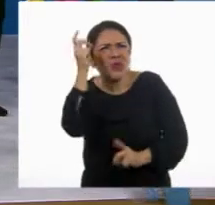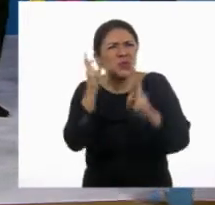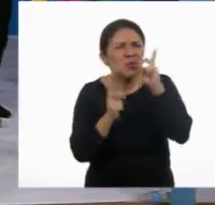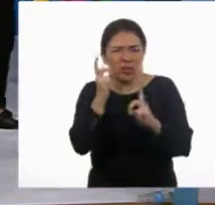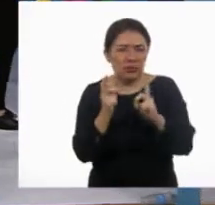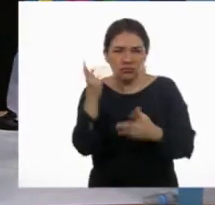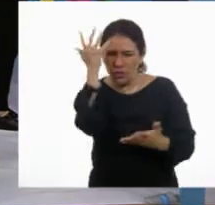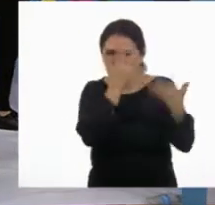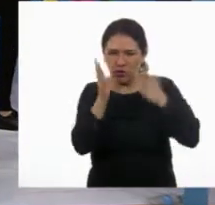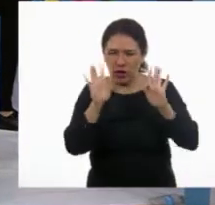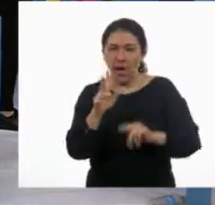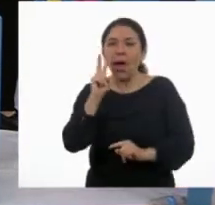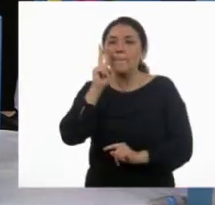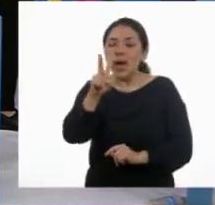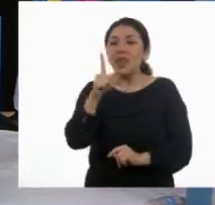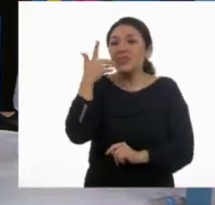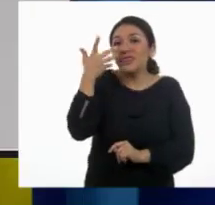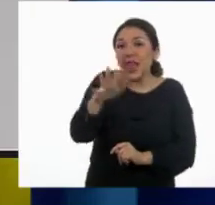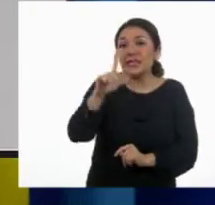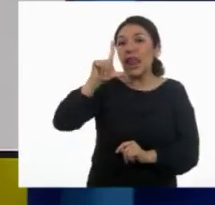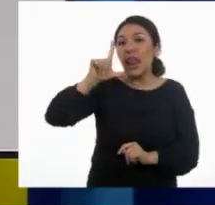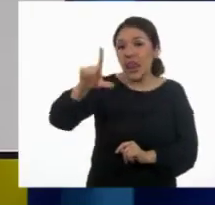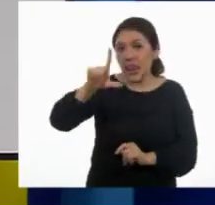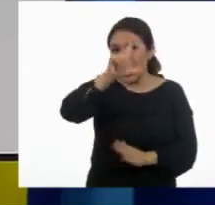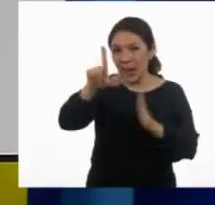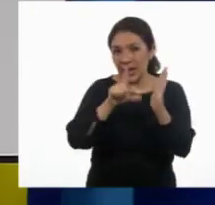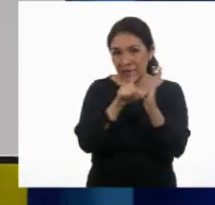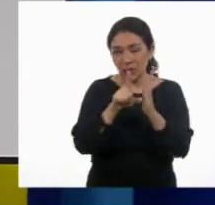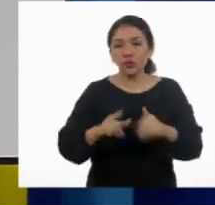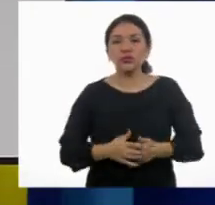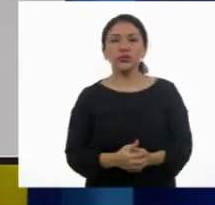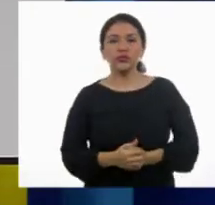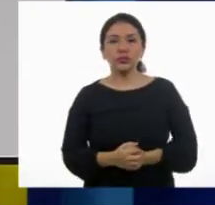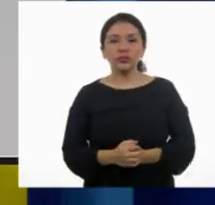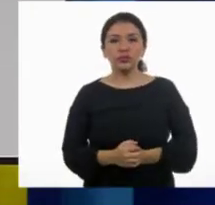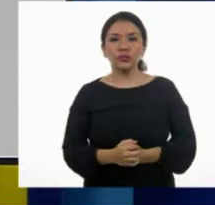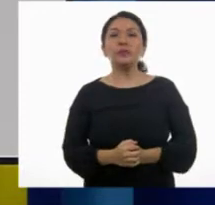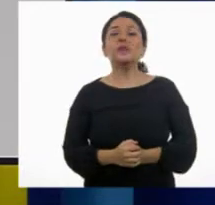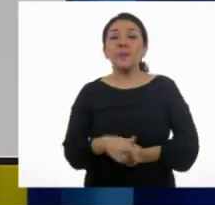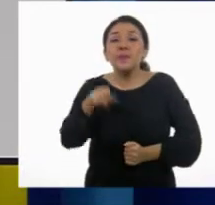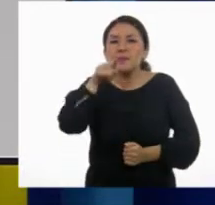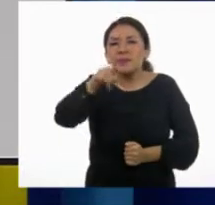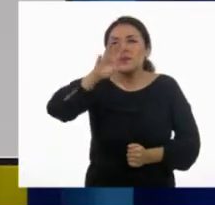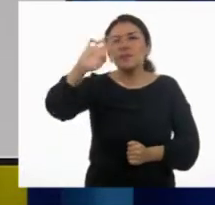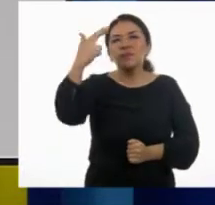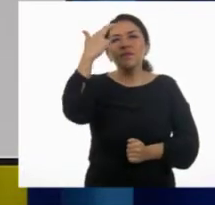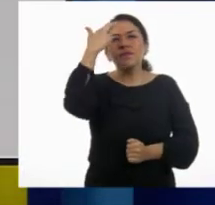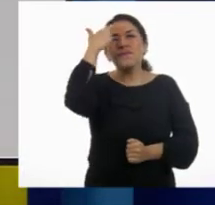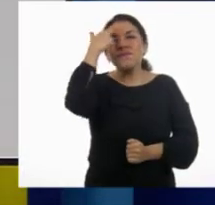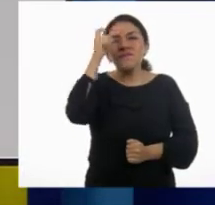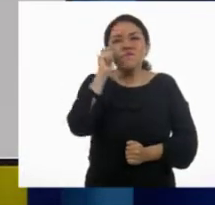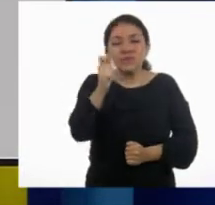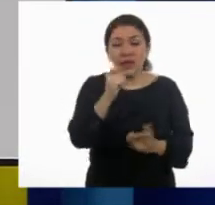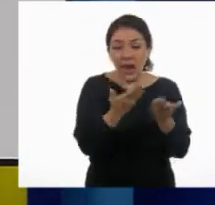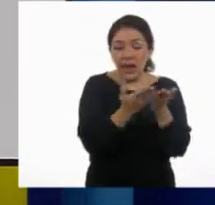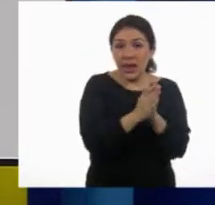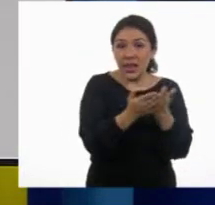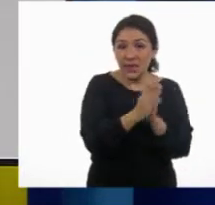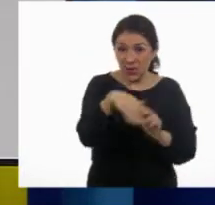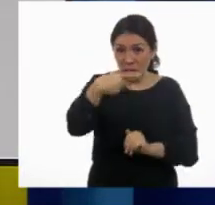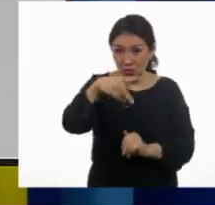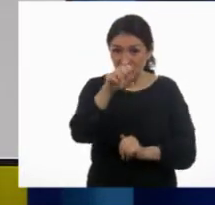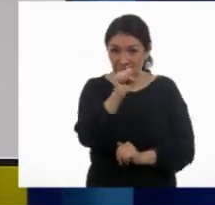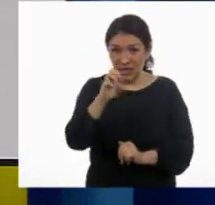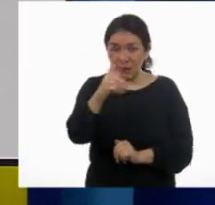¿De acuerdo? Entonces tenemos 10 litros. Recordemos que en el libro de